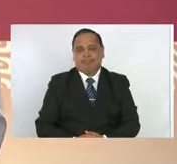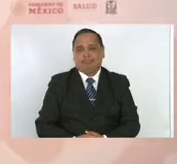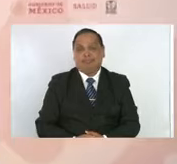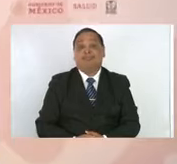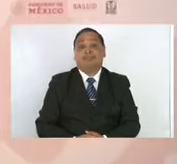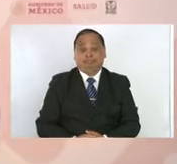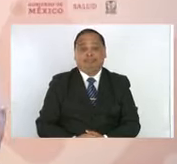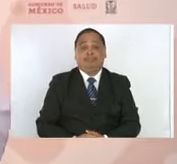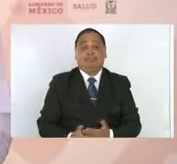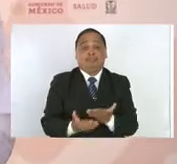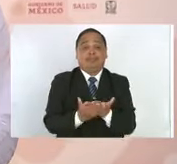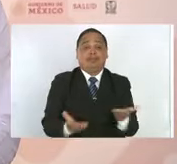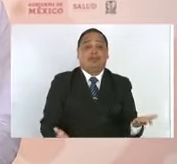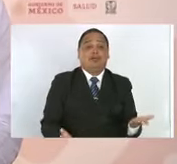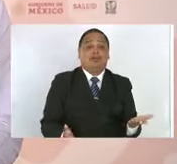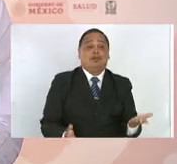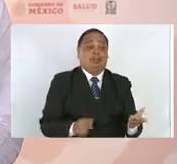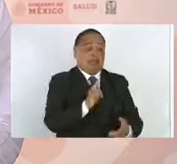gobierna el pueblo,